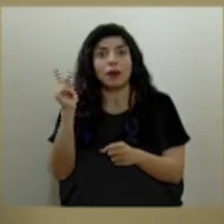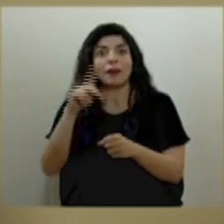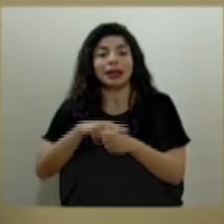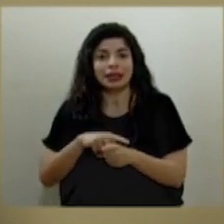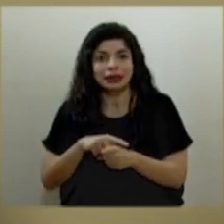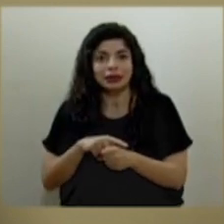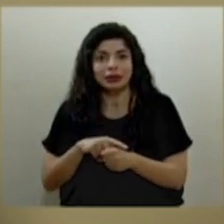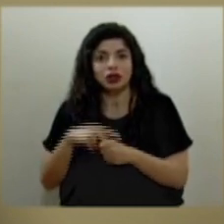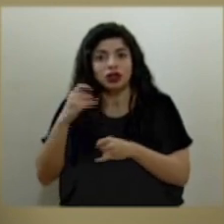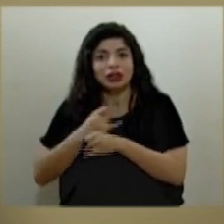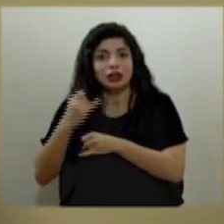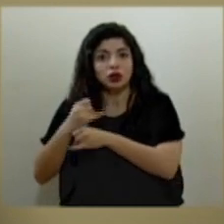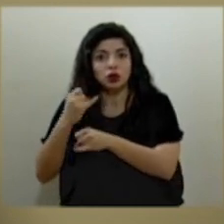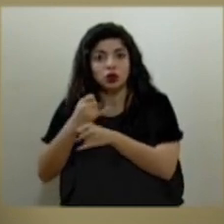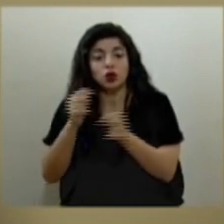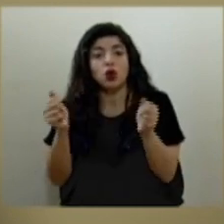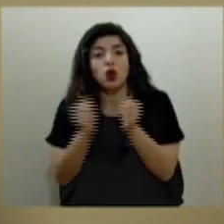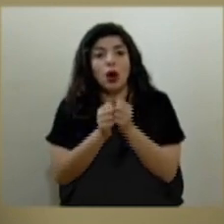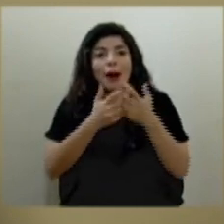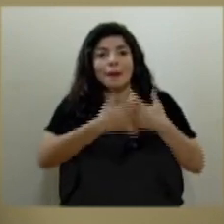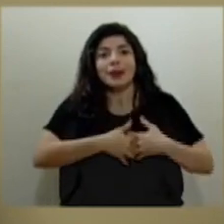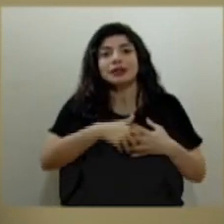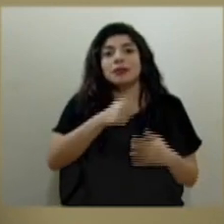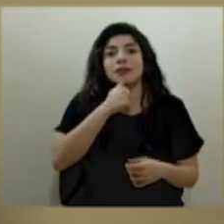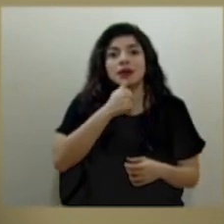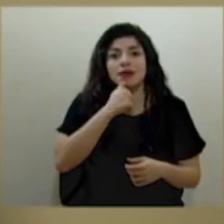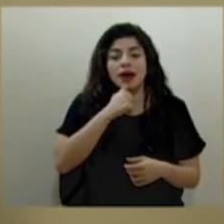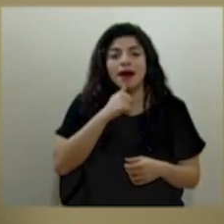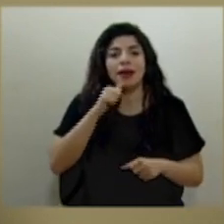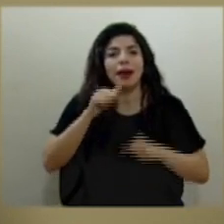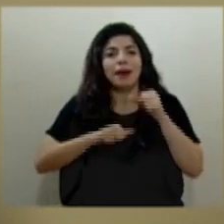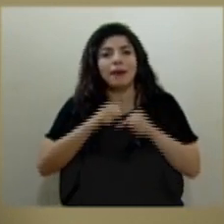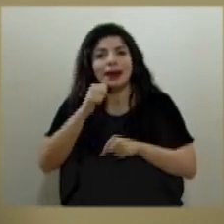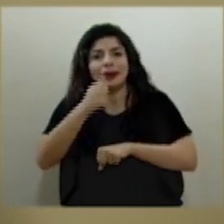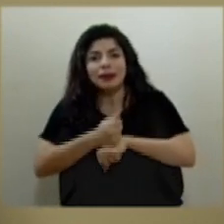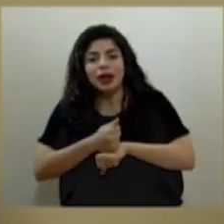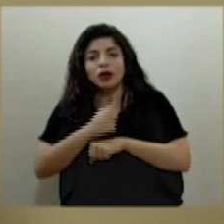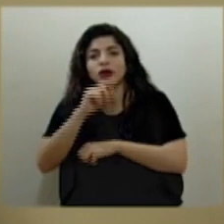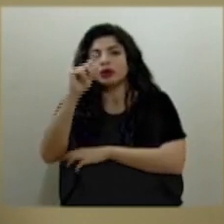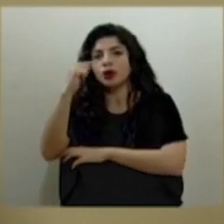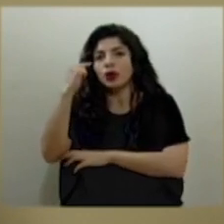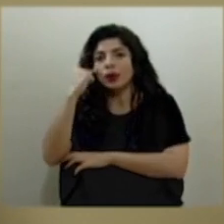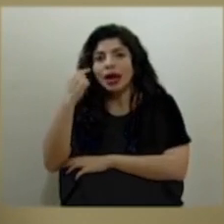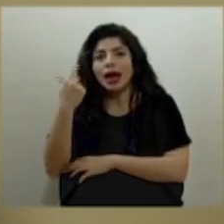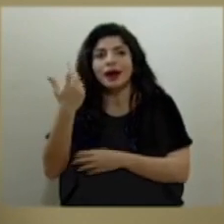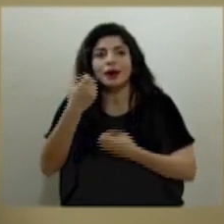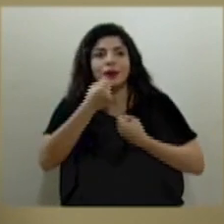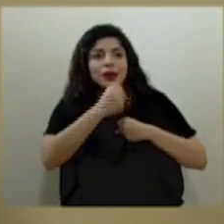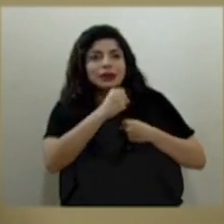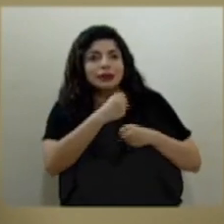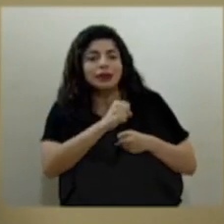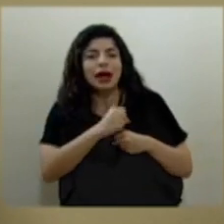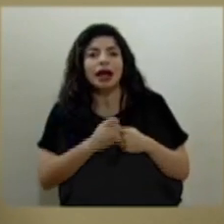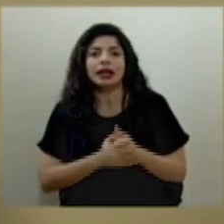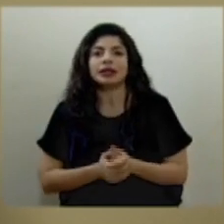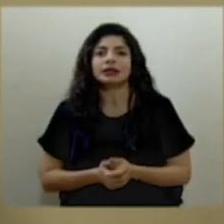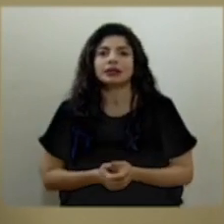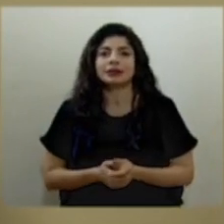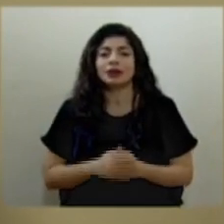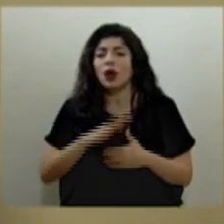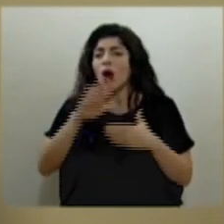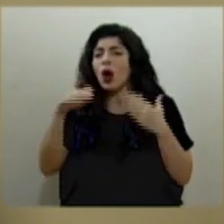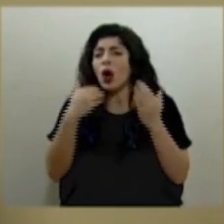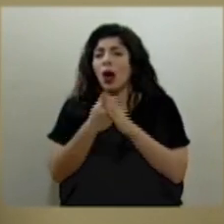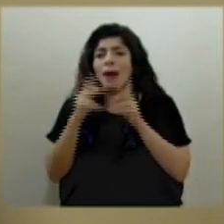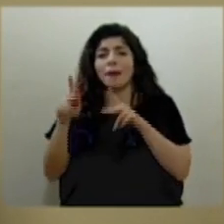las instituciones junto con la empresa privada, emprendimientos, gobiernos municipales y toda